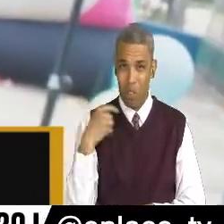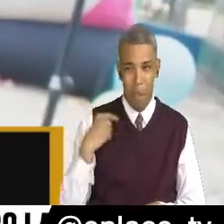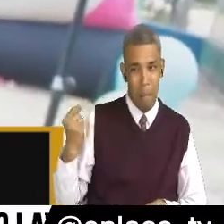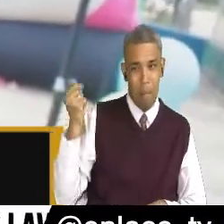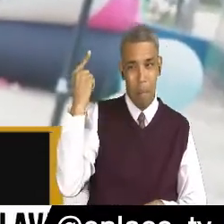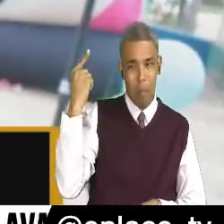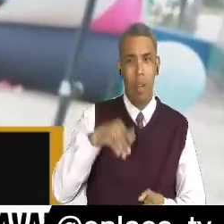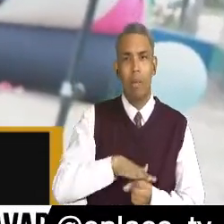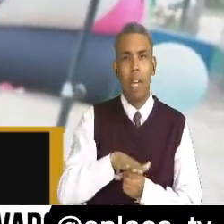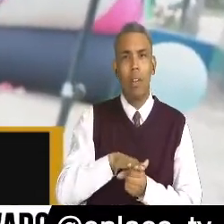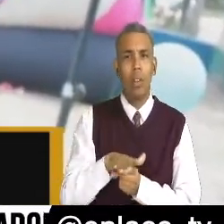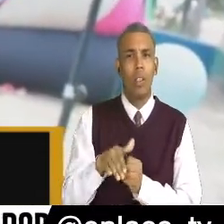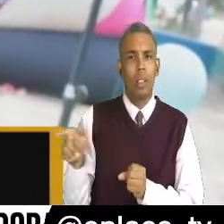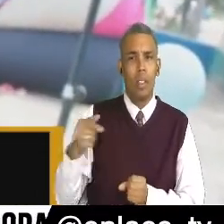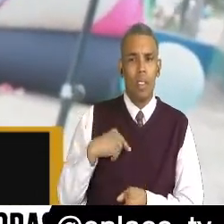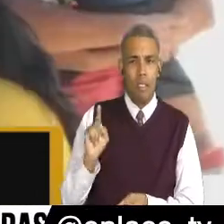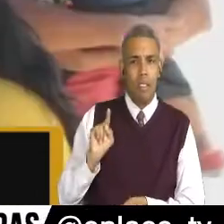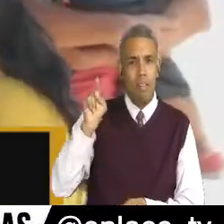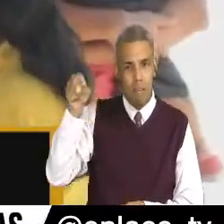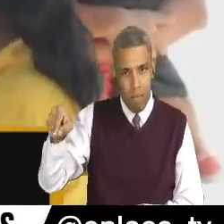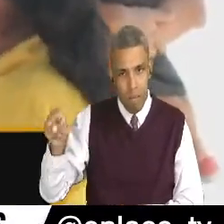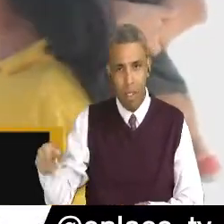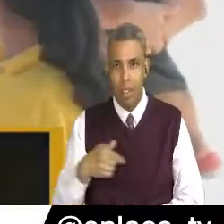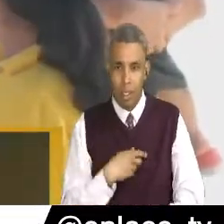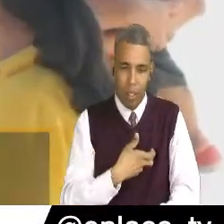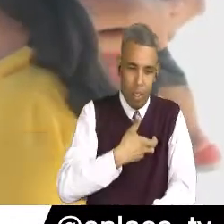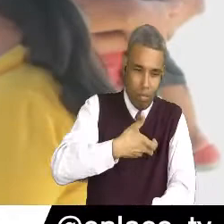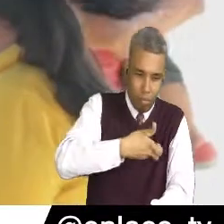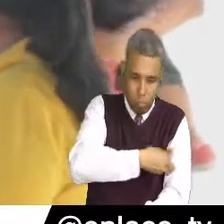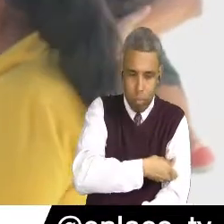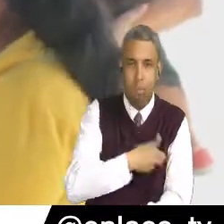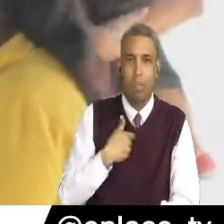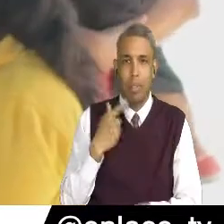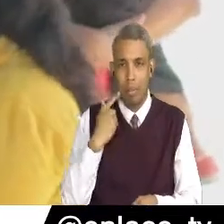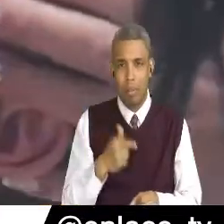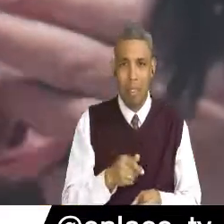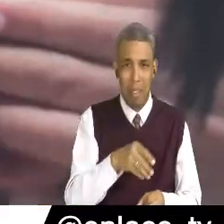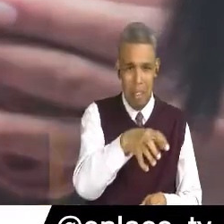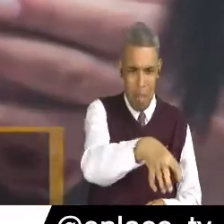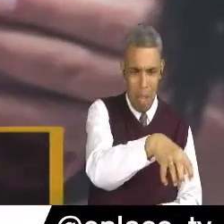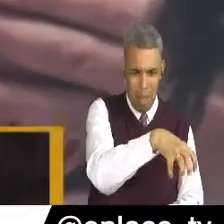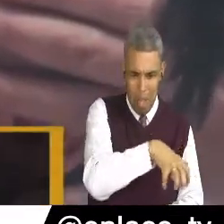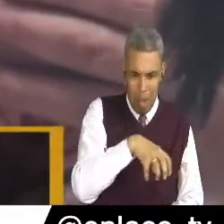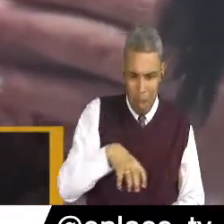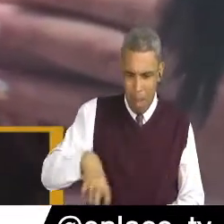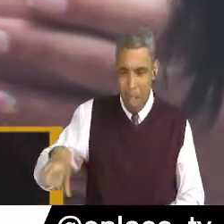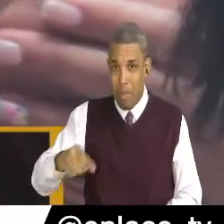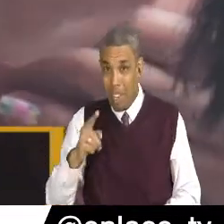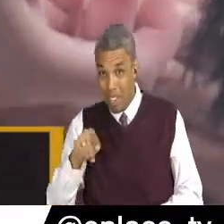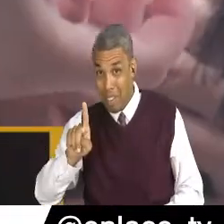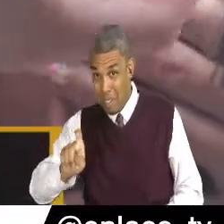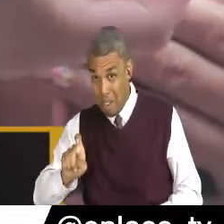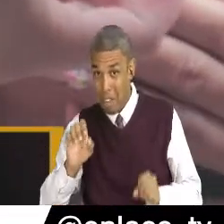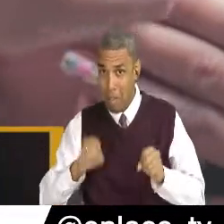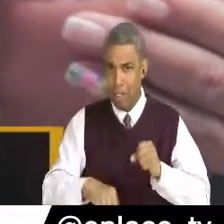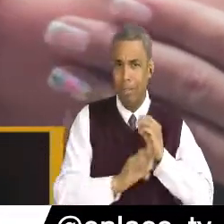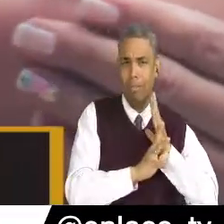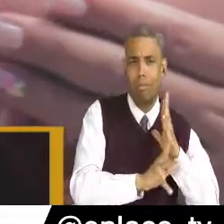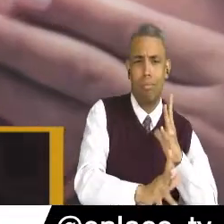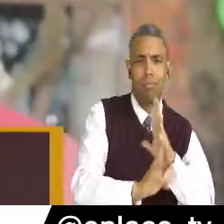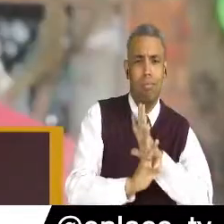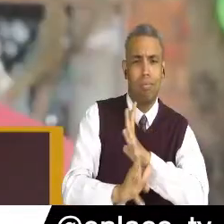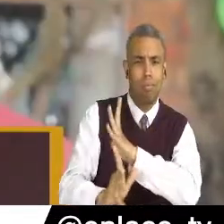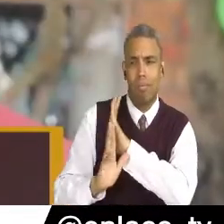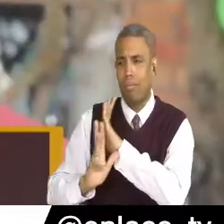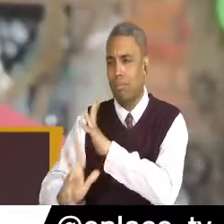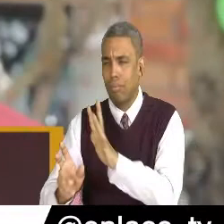lanzamiento de la jornada de vacunación de las Américas. Se dispusieron 16 puestos de vacunación para que todos acudan y participen de tan importante campaña.